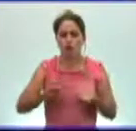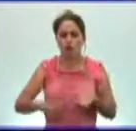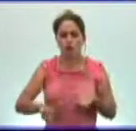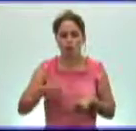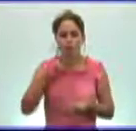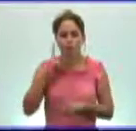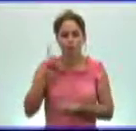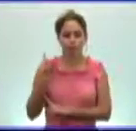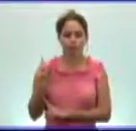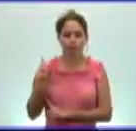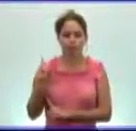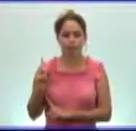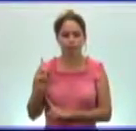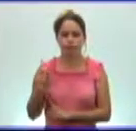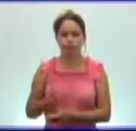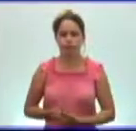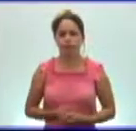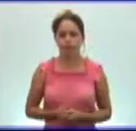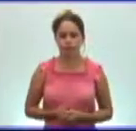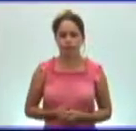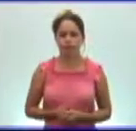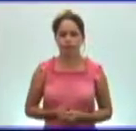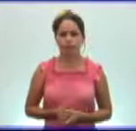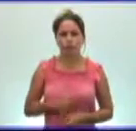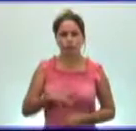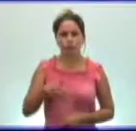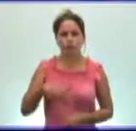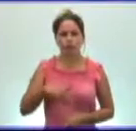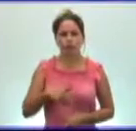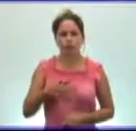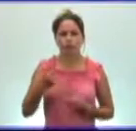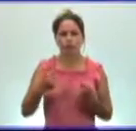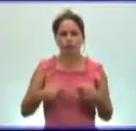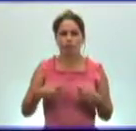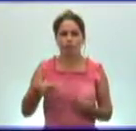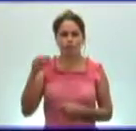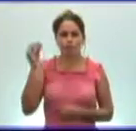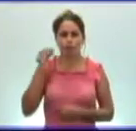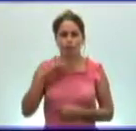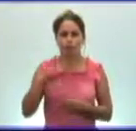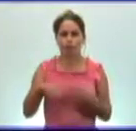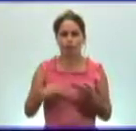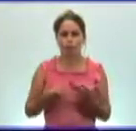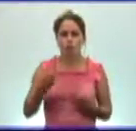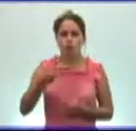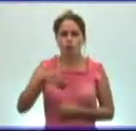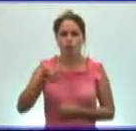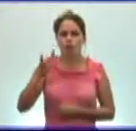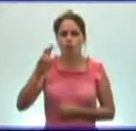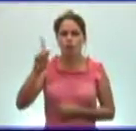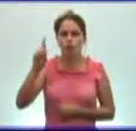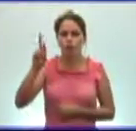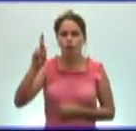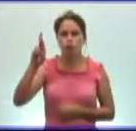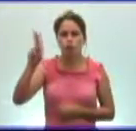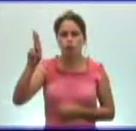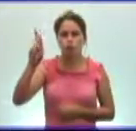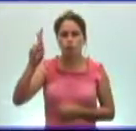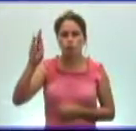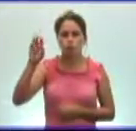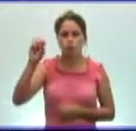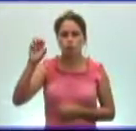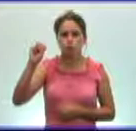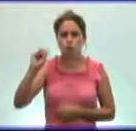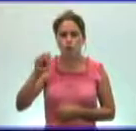hidruros que ustedes también deben dominar son los hidruros no metálicos o hidruros volátiles. Estos